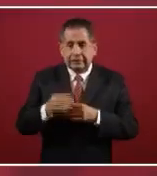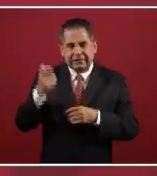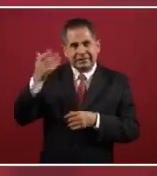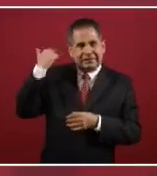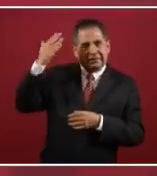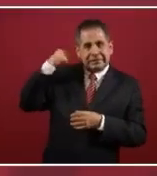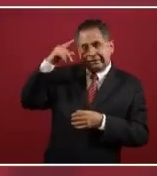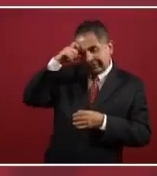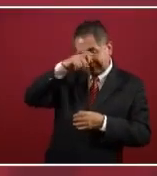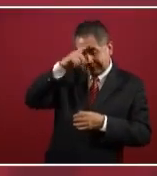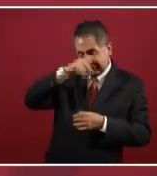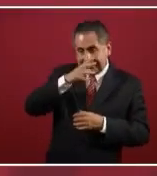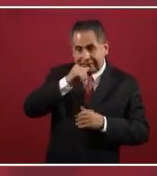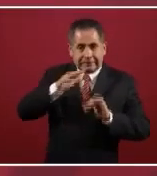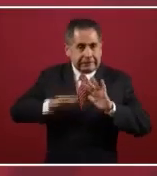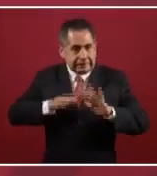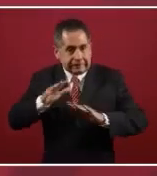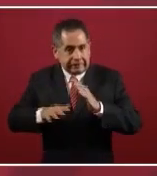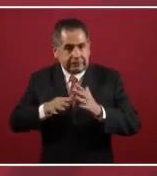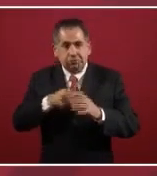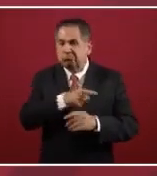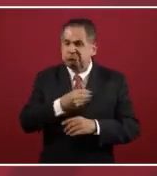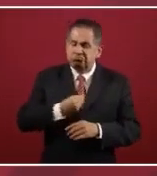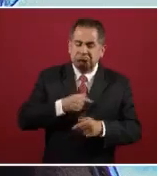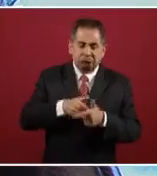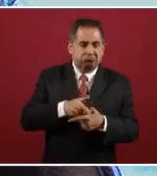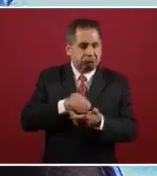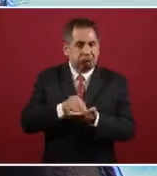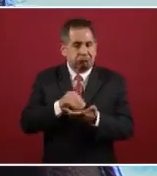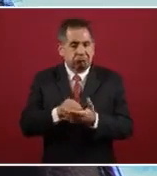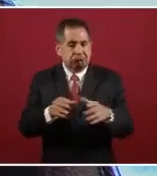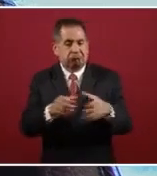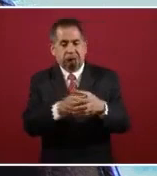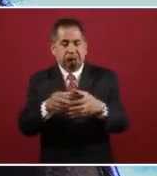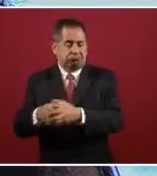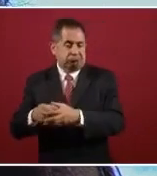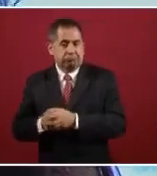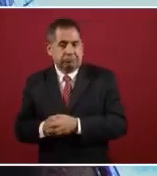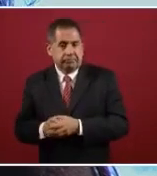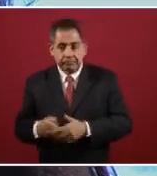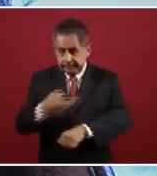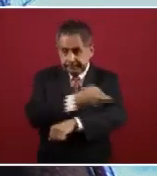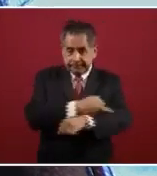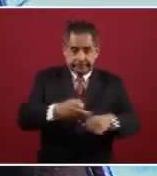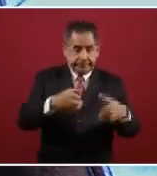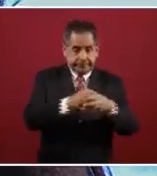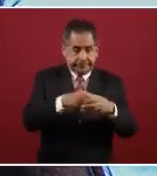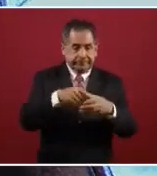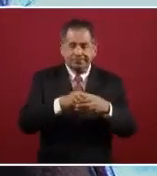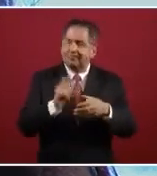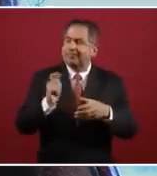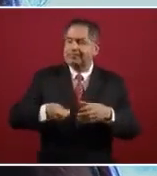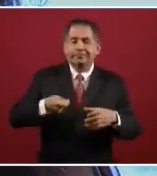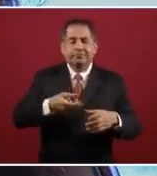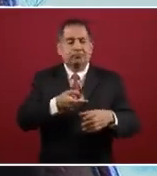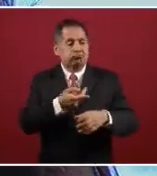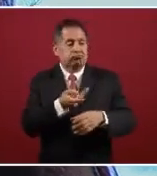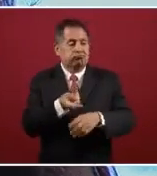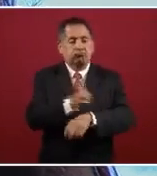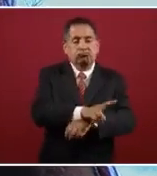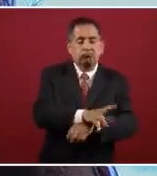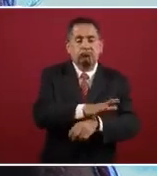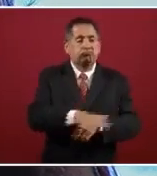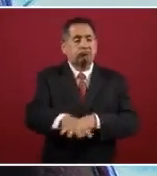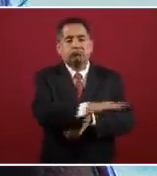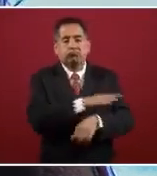embates y pese a ese ambiente que comentaba. Y pues son guardianes socioambientales del territorio rural. Comentar